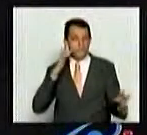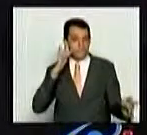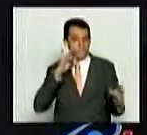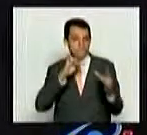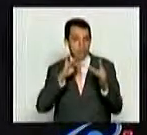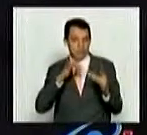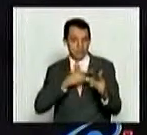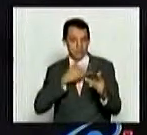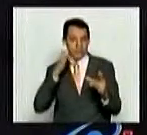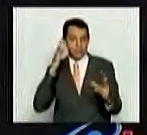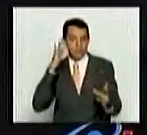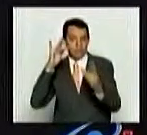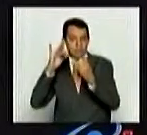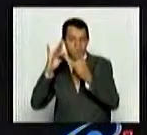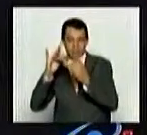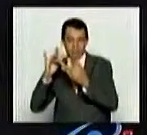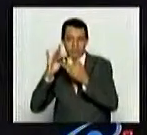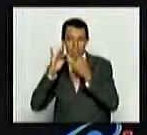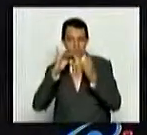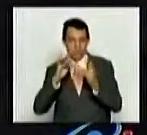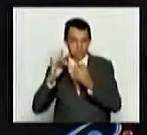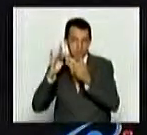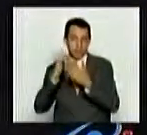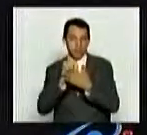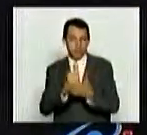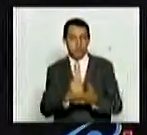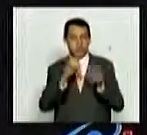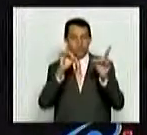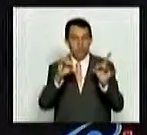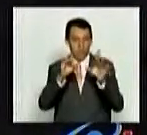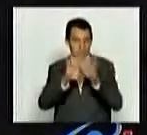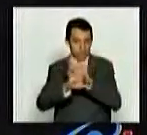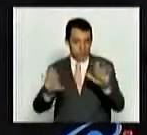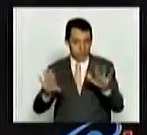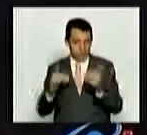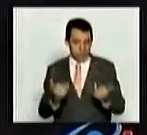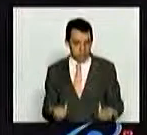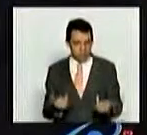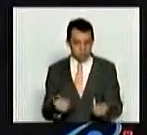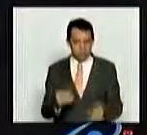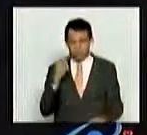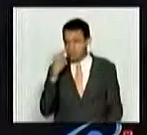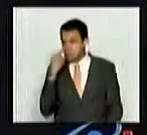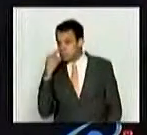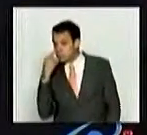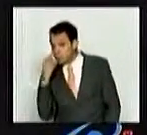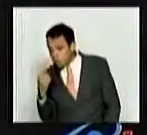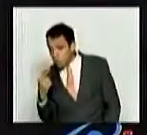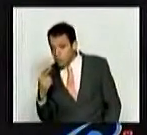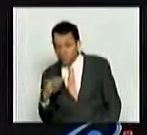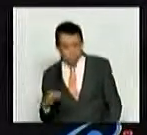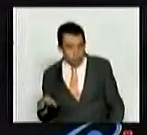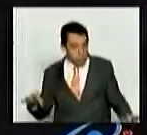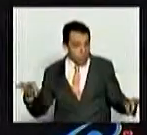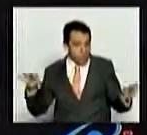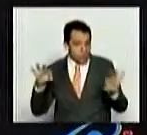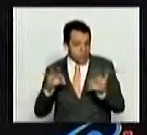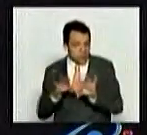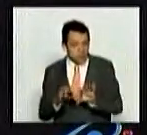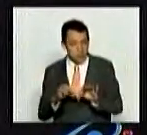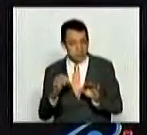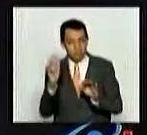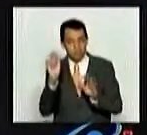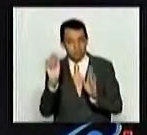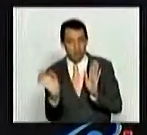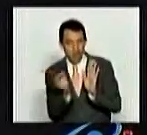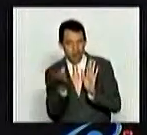para poder ayudarle a mejorar un poquito la condición de dolor. Aquí podemos ver la importancia de por qué la aguja tiene una